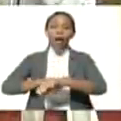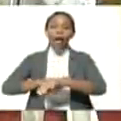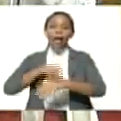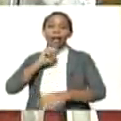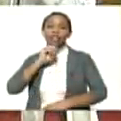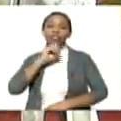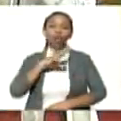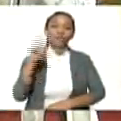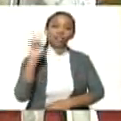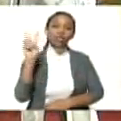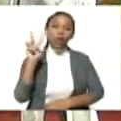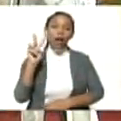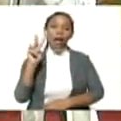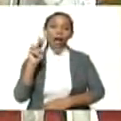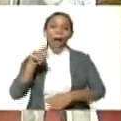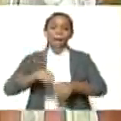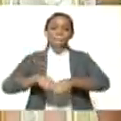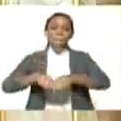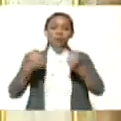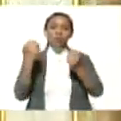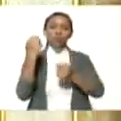historia de Venezuela se partiera en dos.